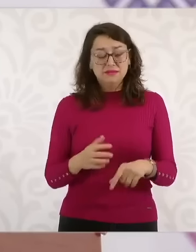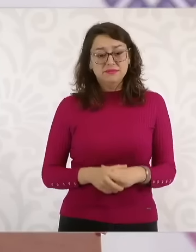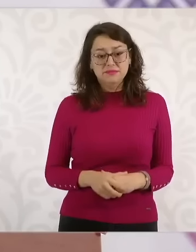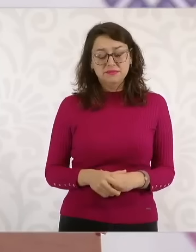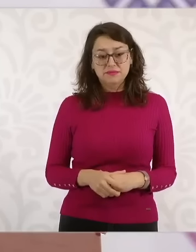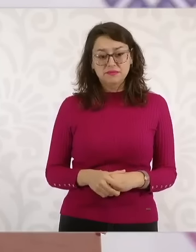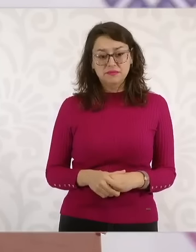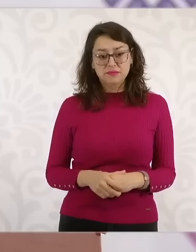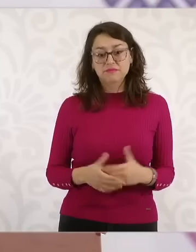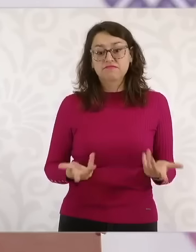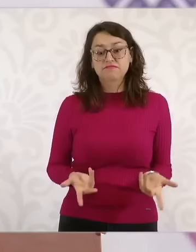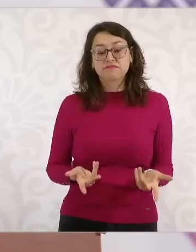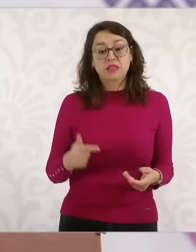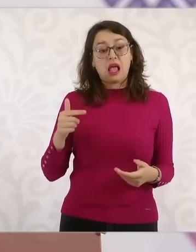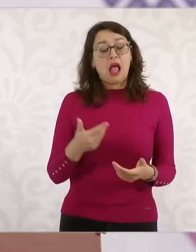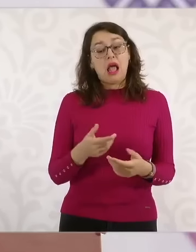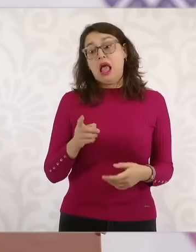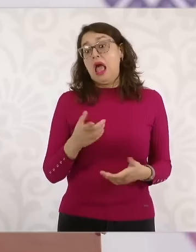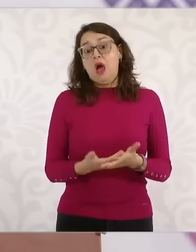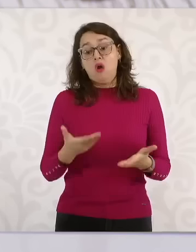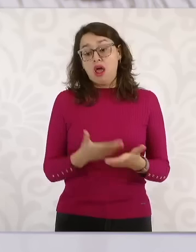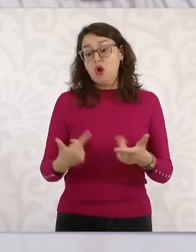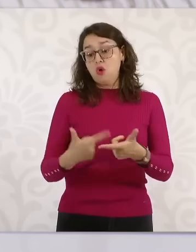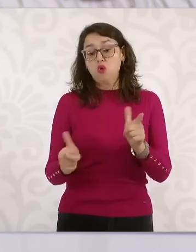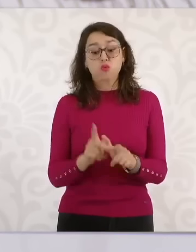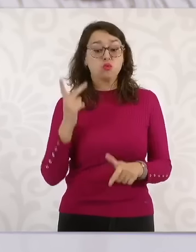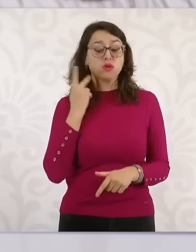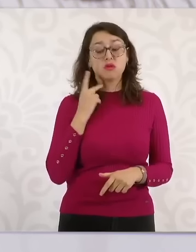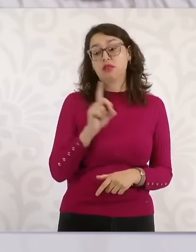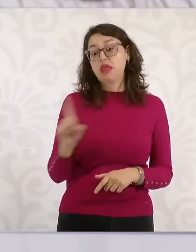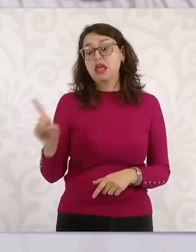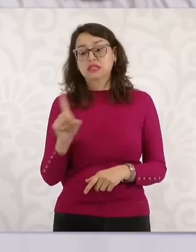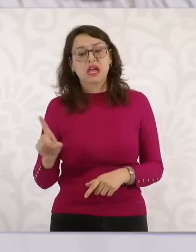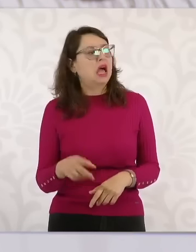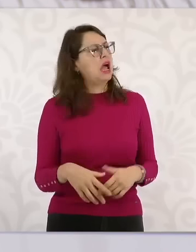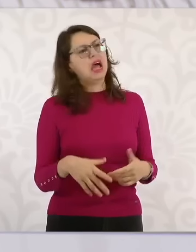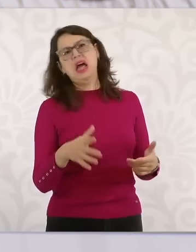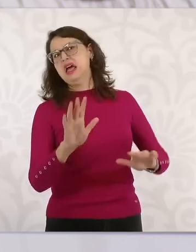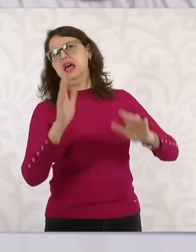Entonces, ¿qué dice la derecha en México? No, que están regalando petróleo